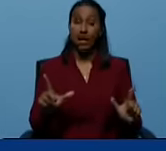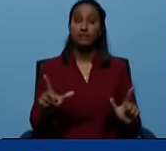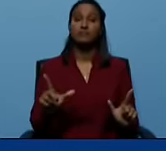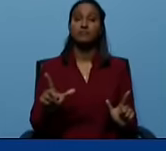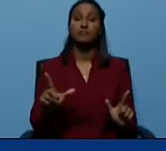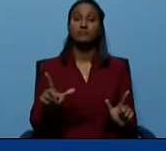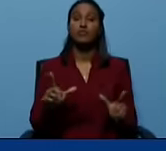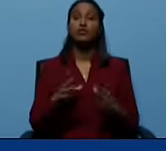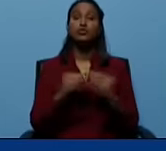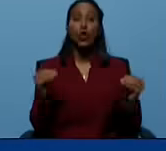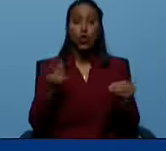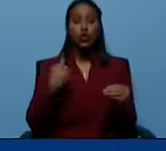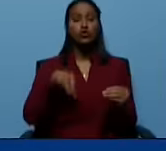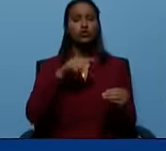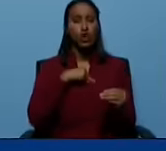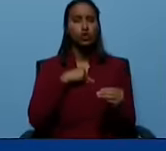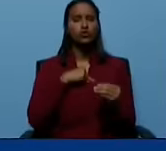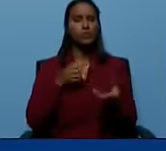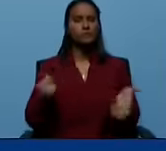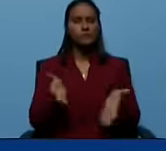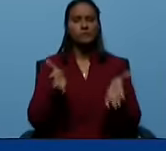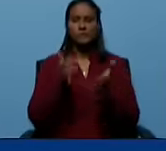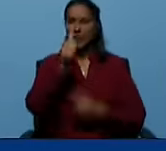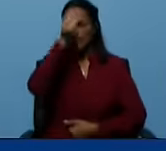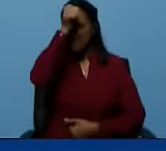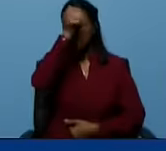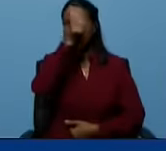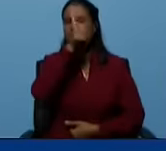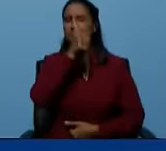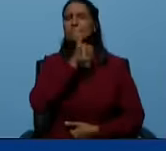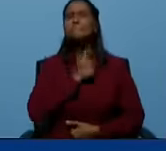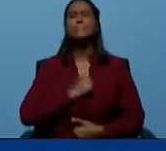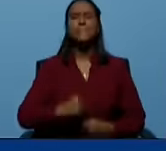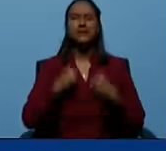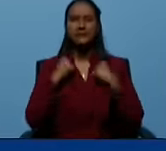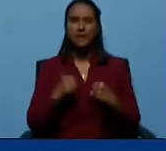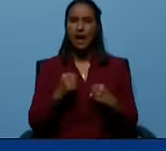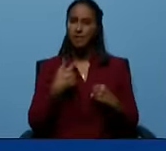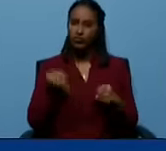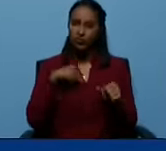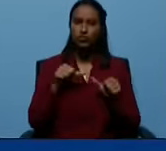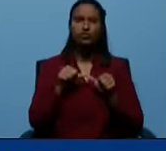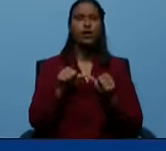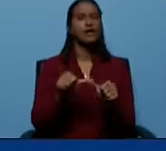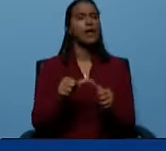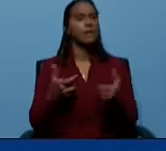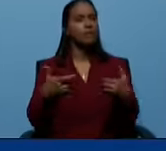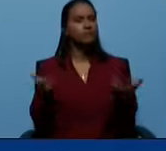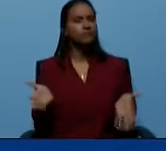Recobraremos los niveles de tolerancia, armonía. Superaremos las heridas del odio y avanzaremos.